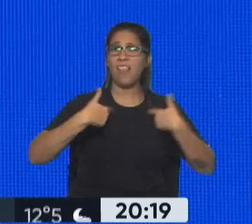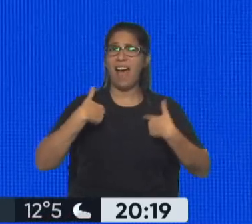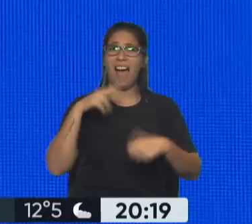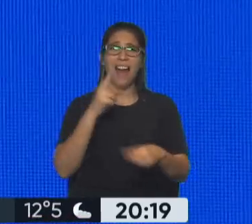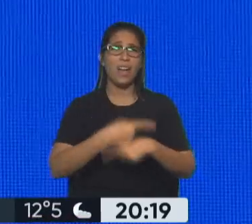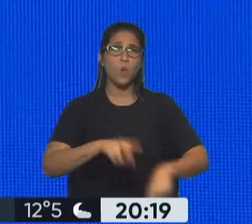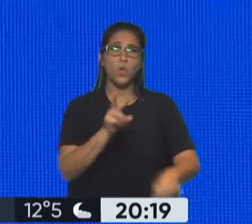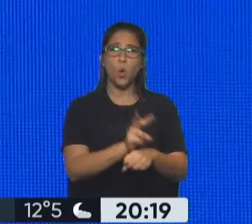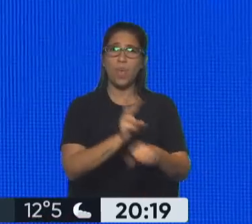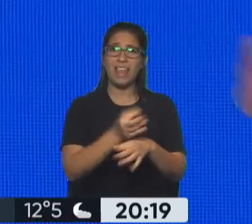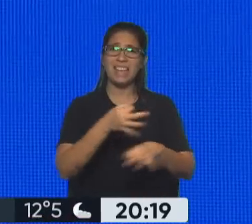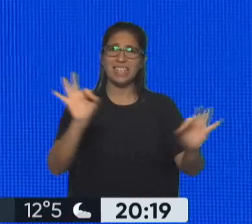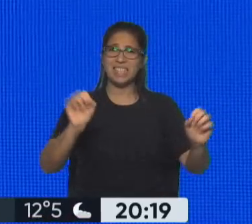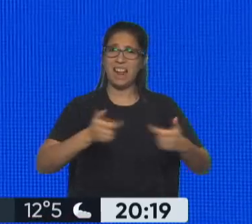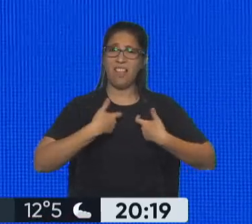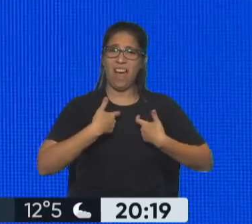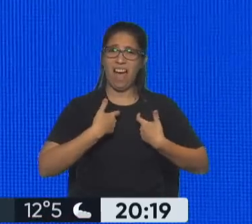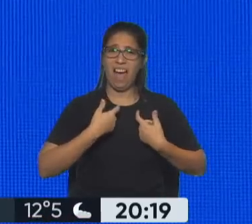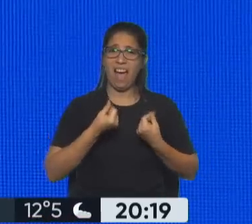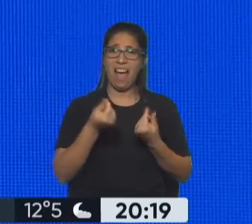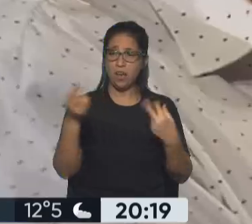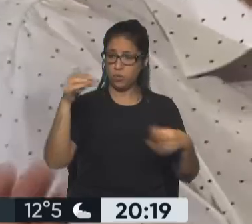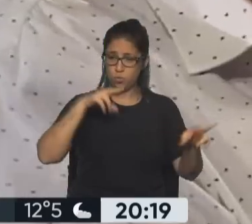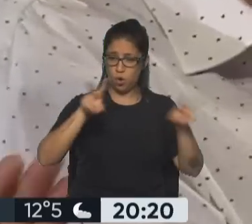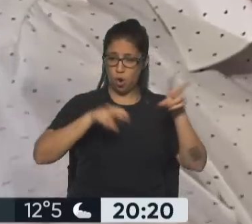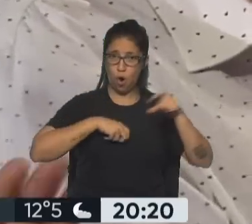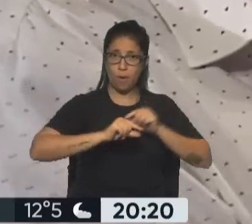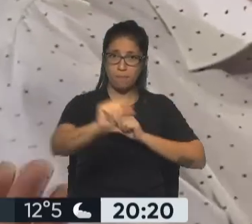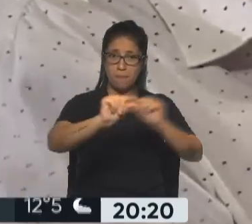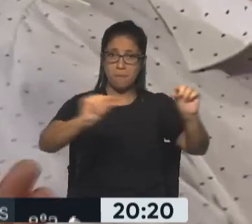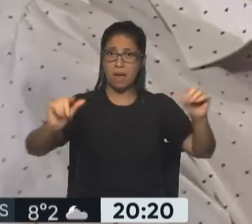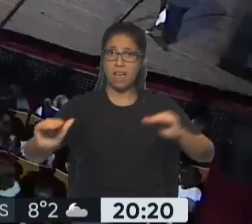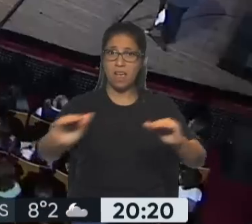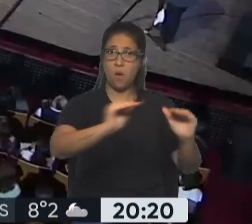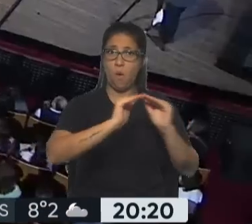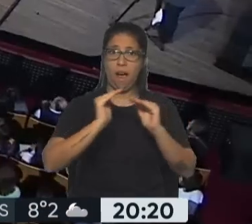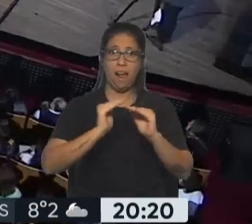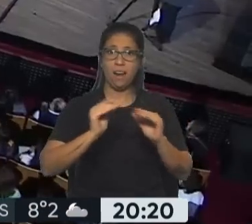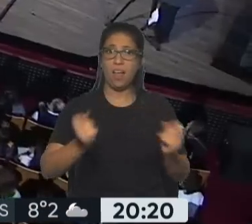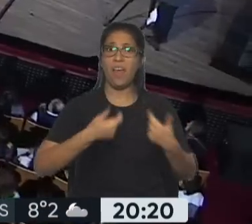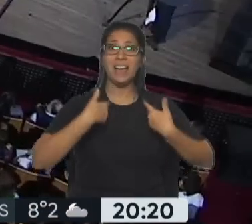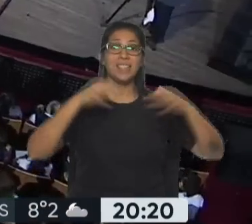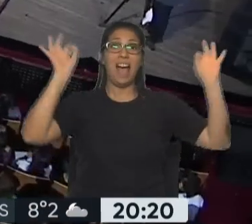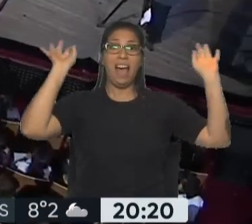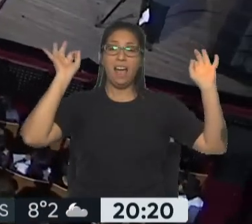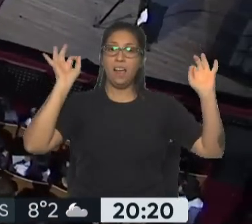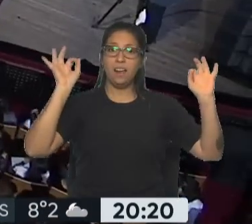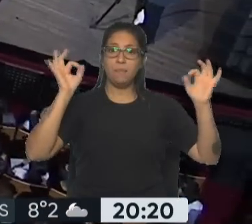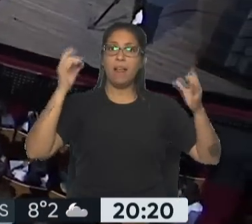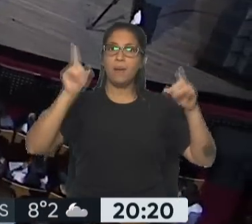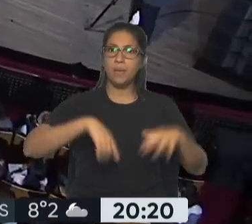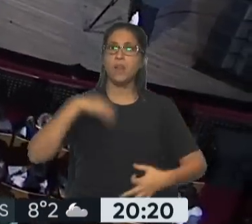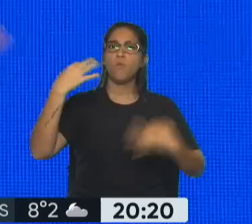los recursos, generar distribución del ingreso que reproduce una sociedad más justa y